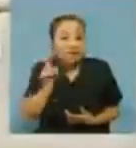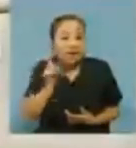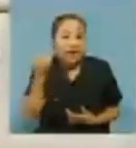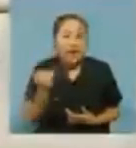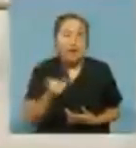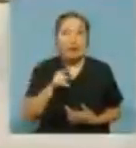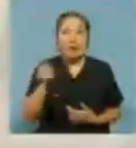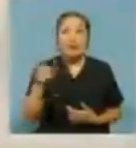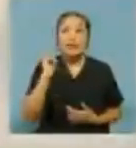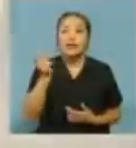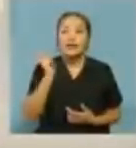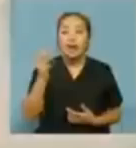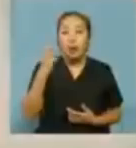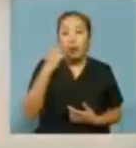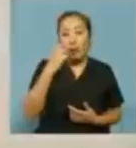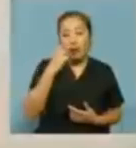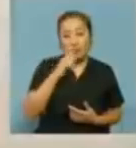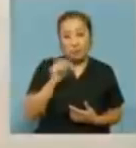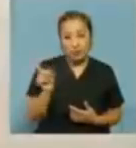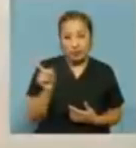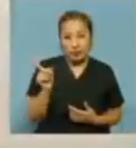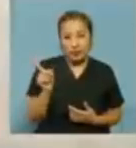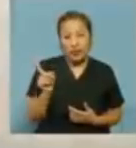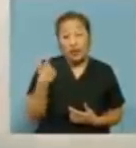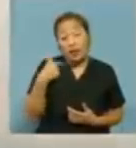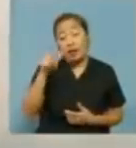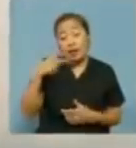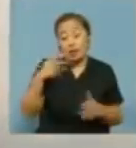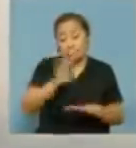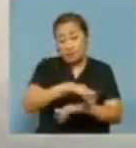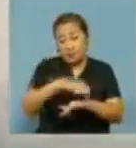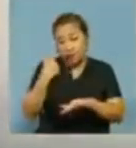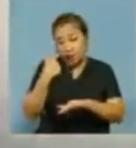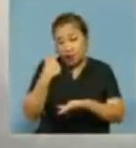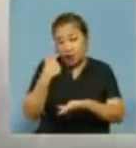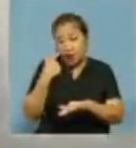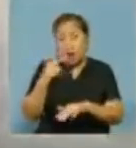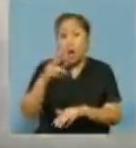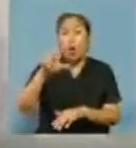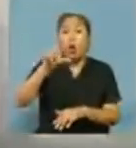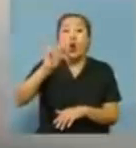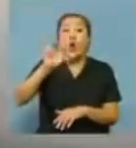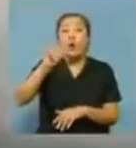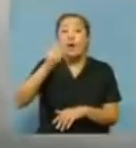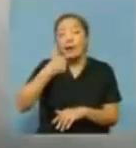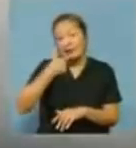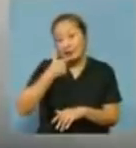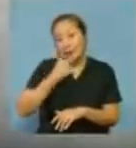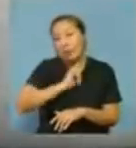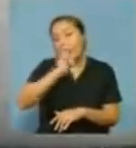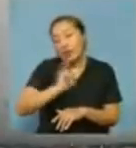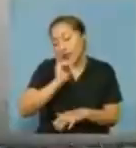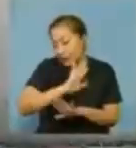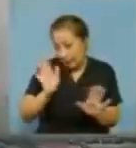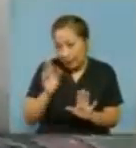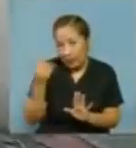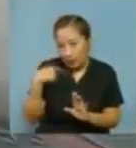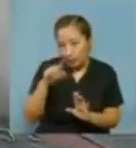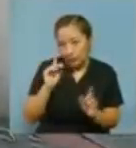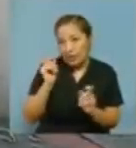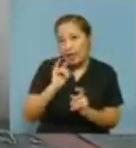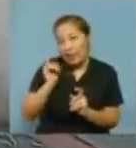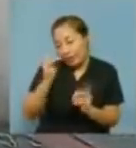que es el del papá de la víctima. Vamos a decirte, Lucas, por una cuestión lógica, pero